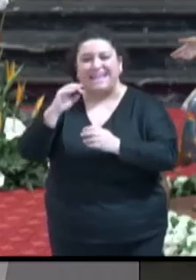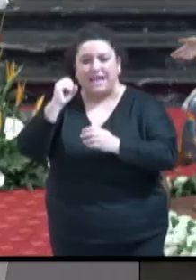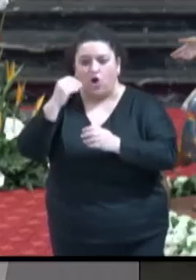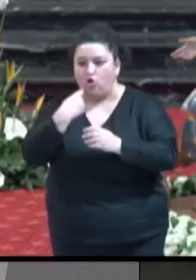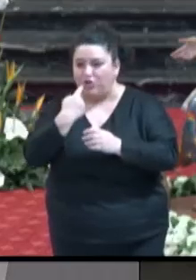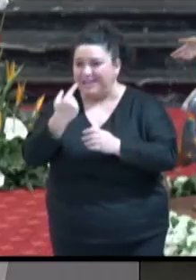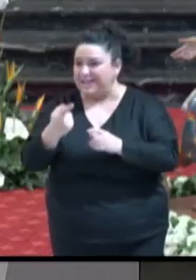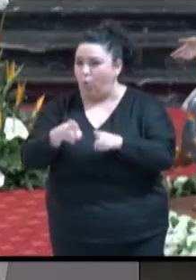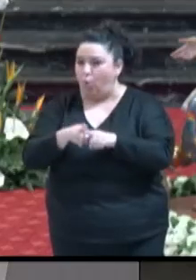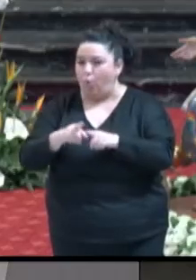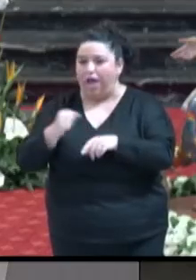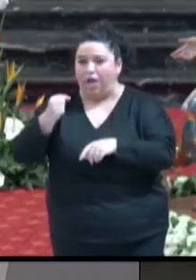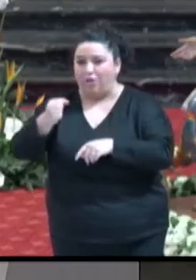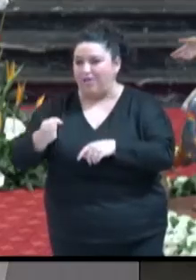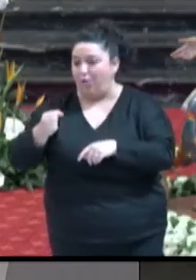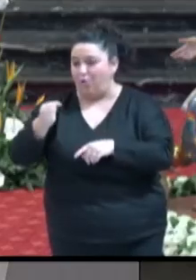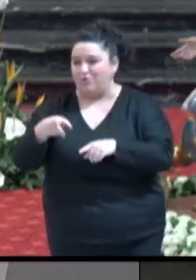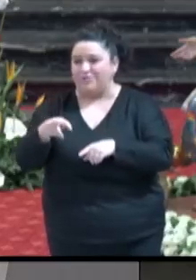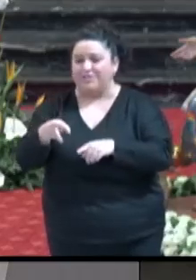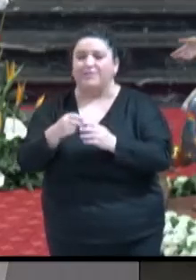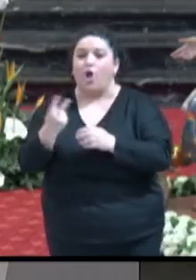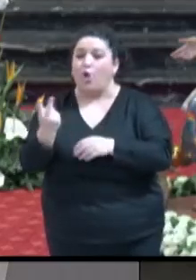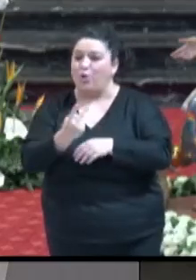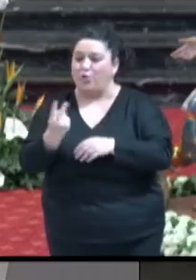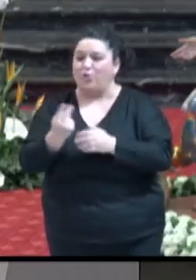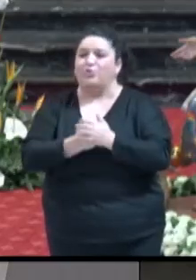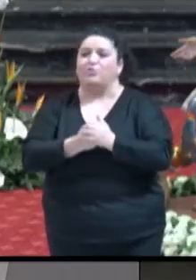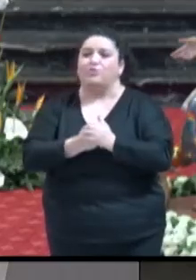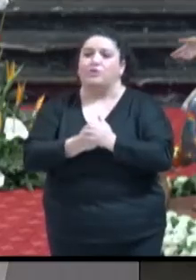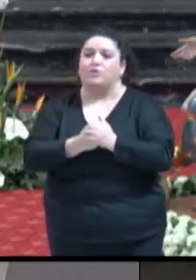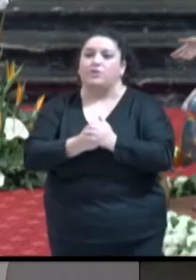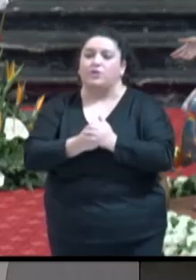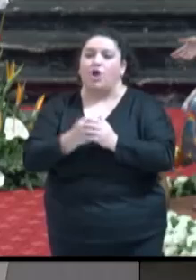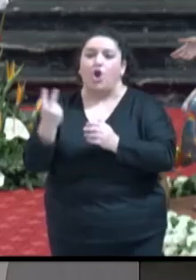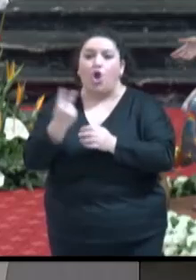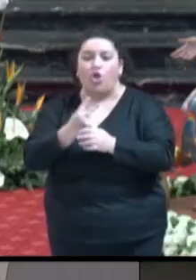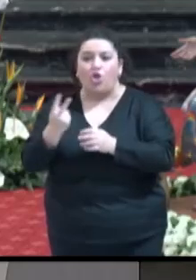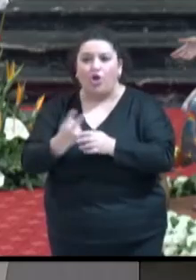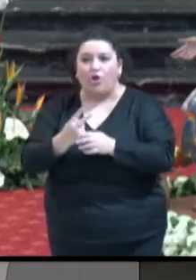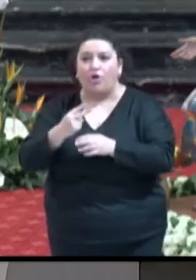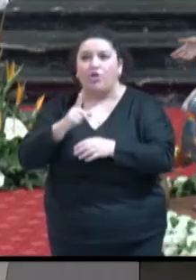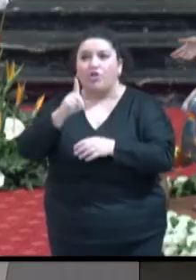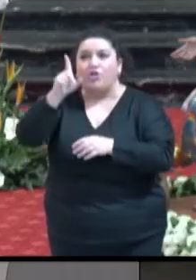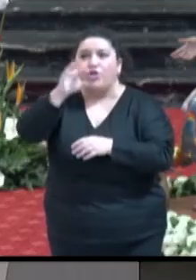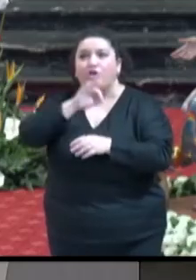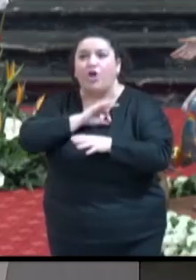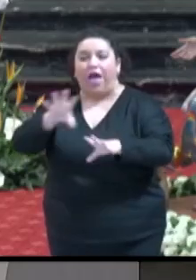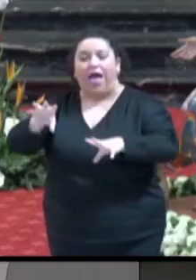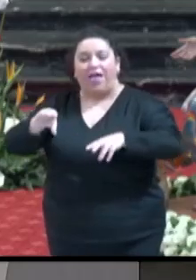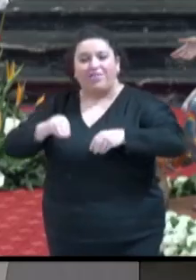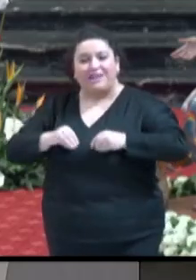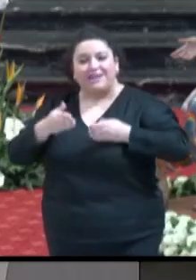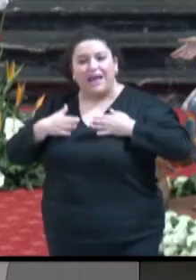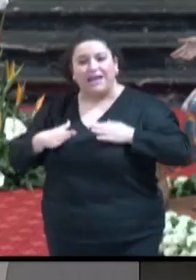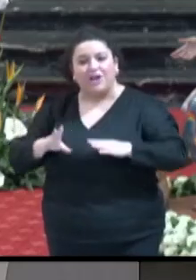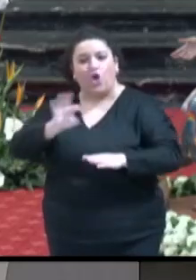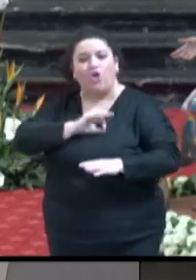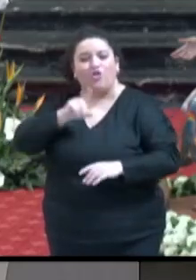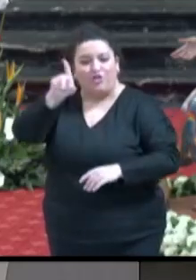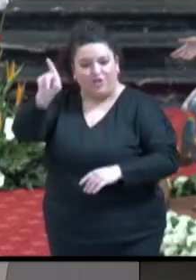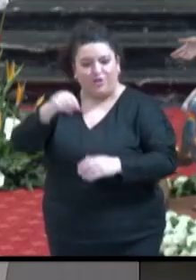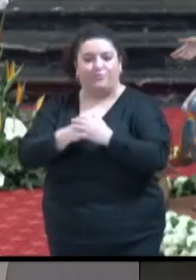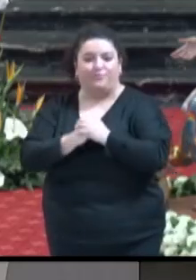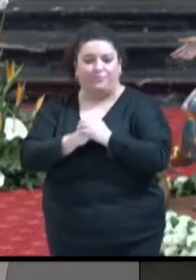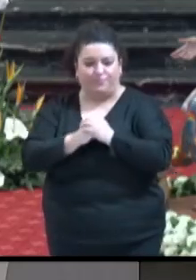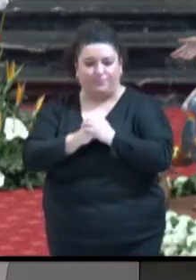a José y los dos acogen al hijo eterno hecho hombre y